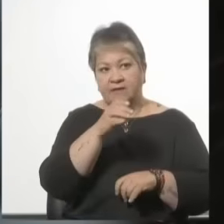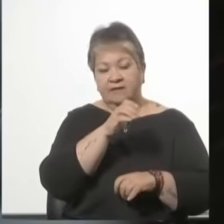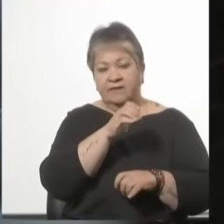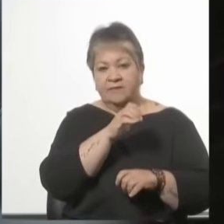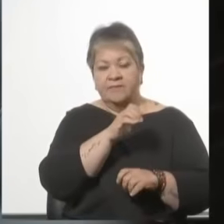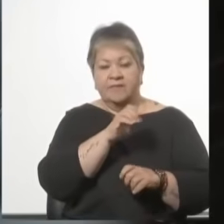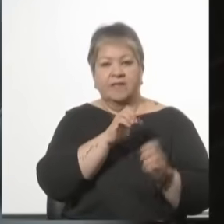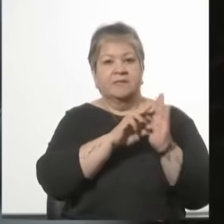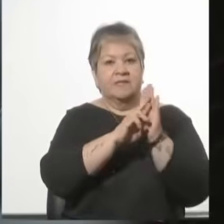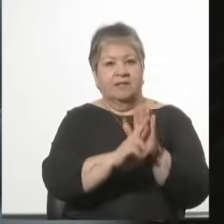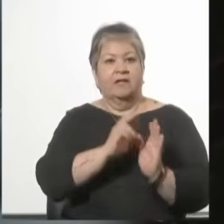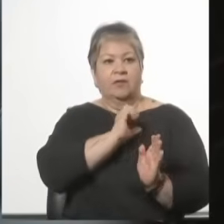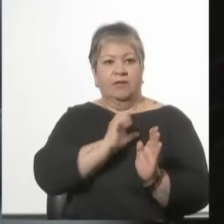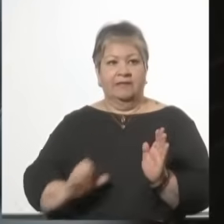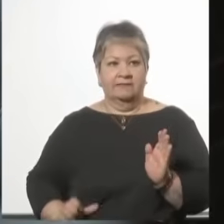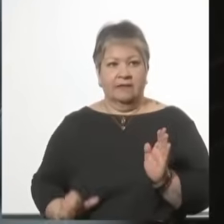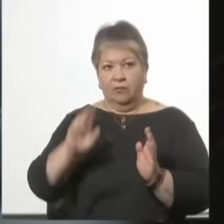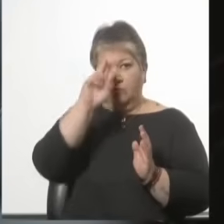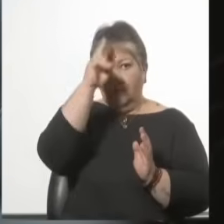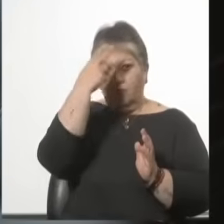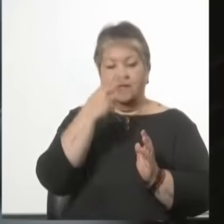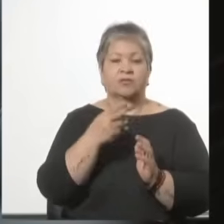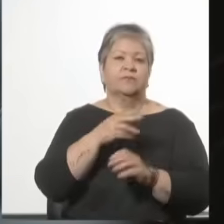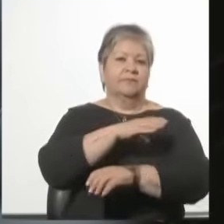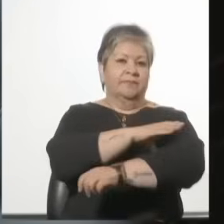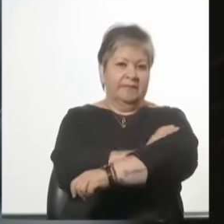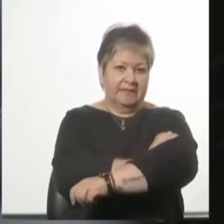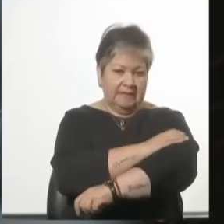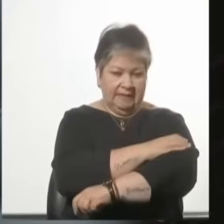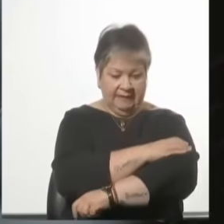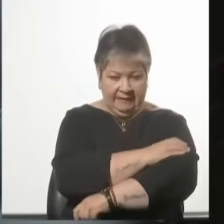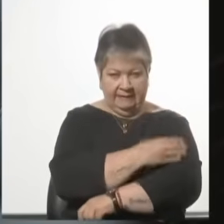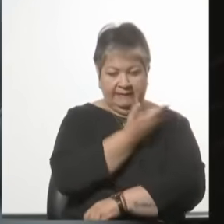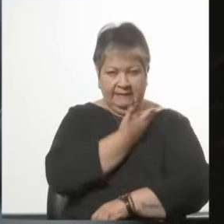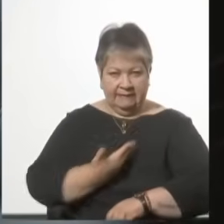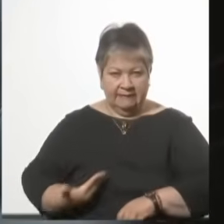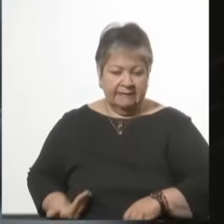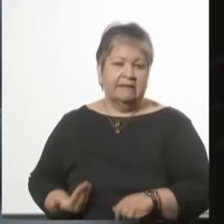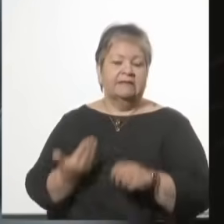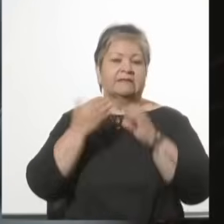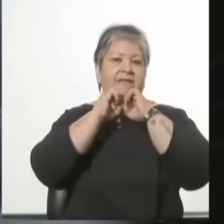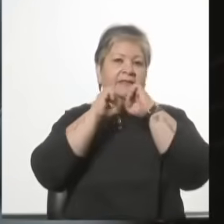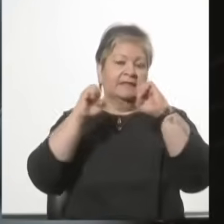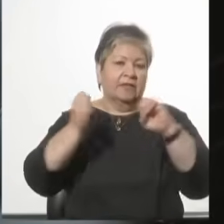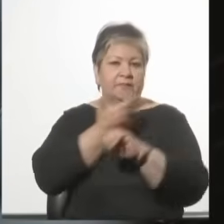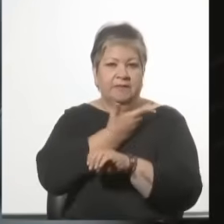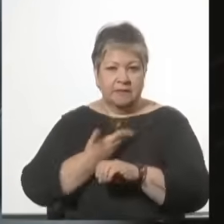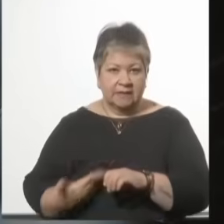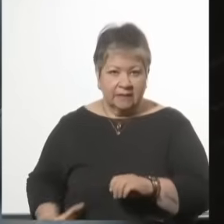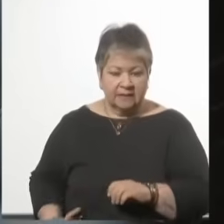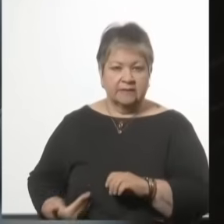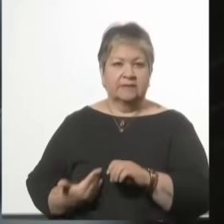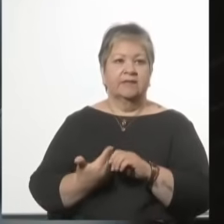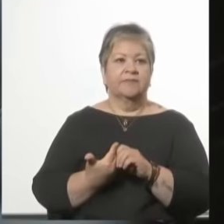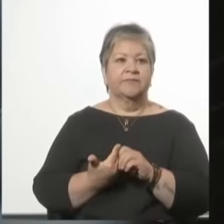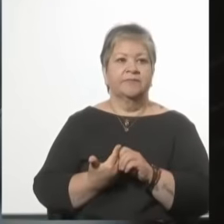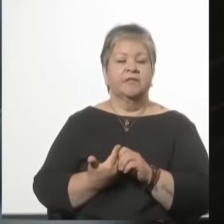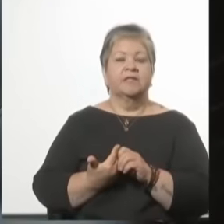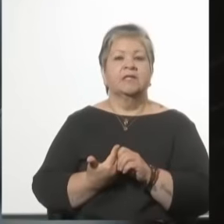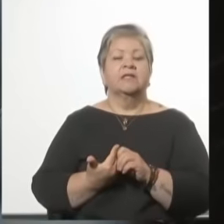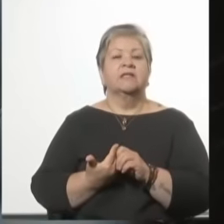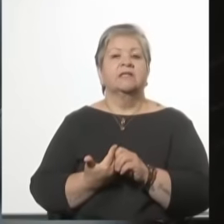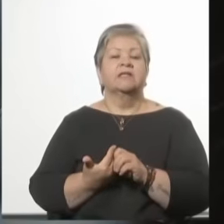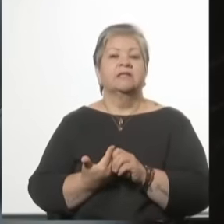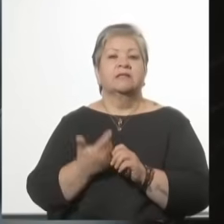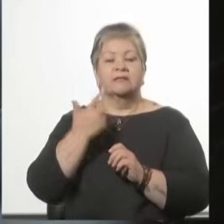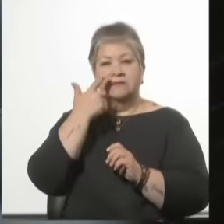uruguayo hablando, señor Presidente de la República, el señor Secretario de la Presidencia y el señor Secretario